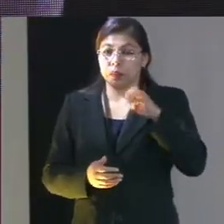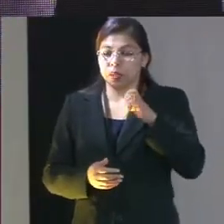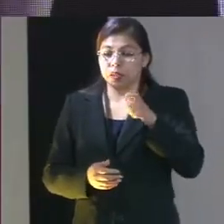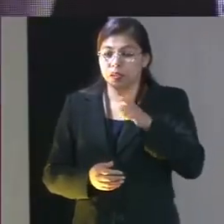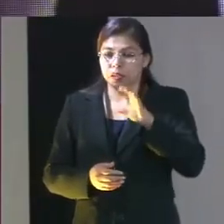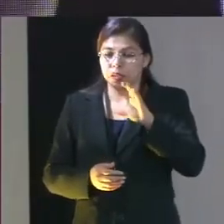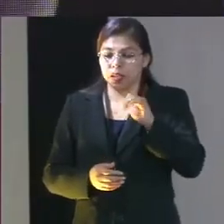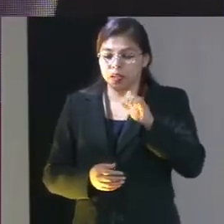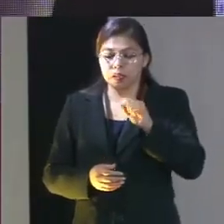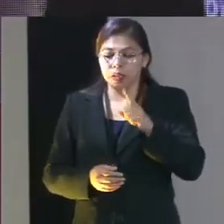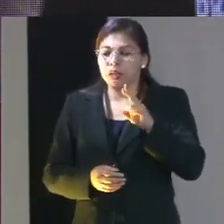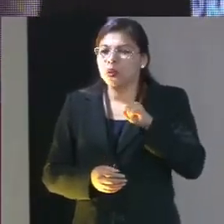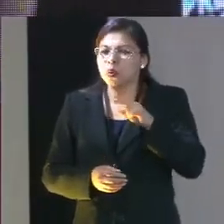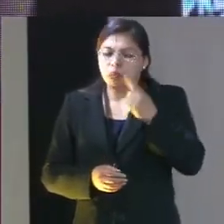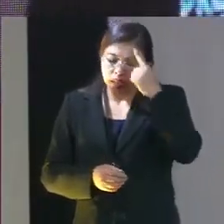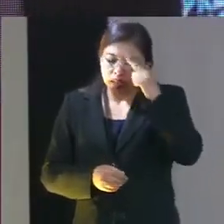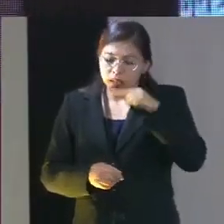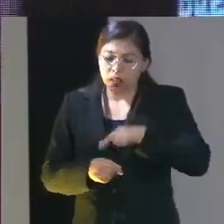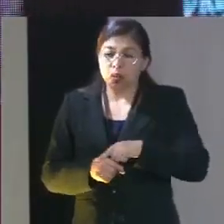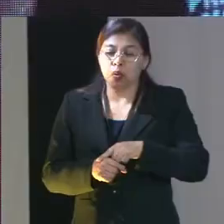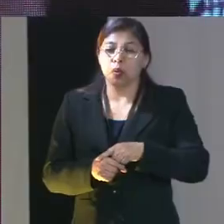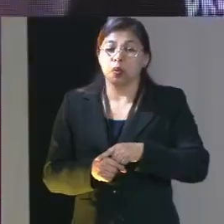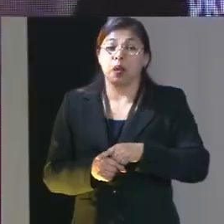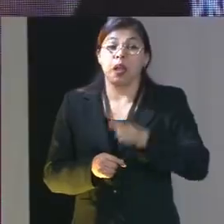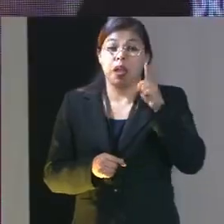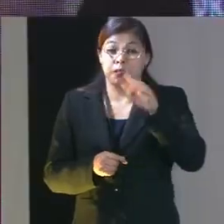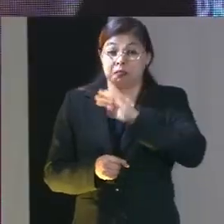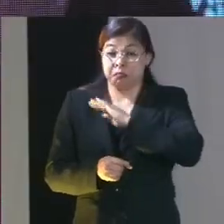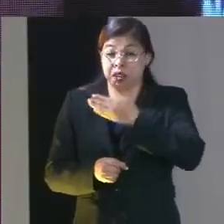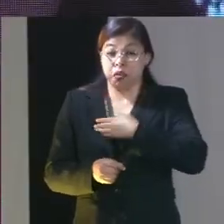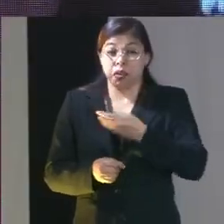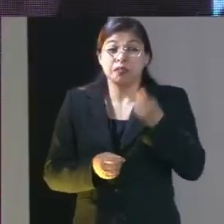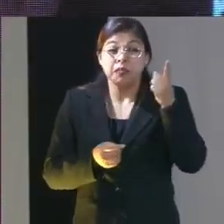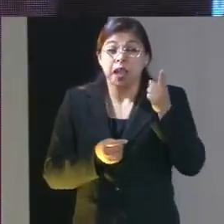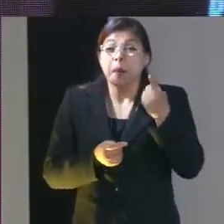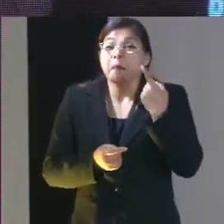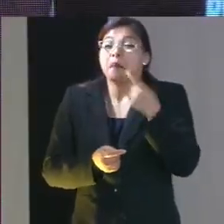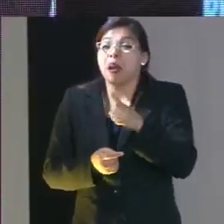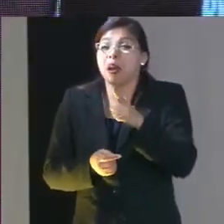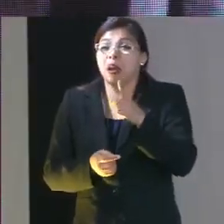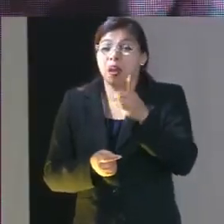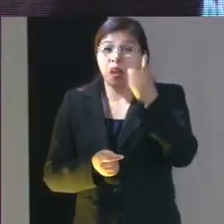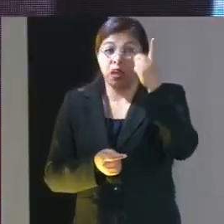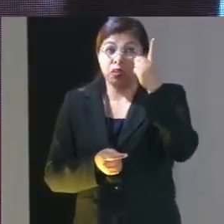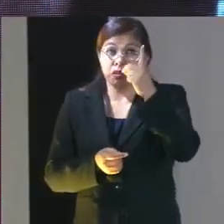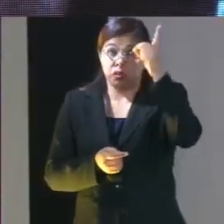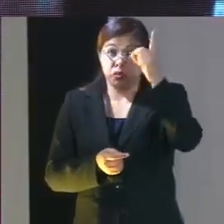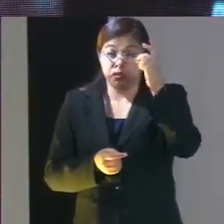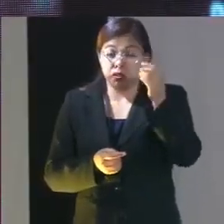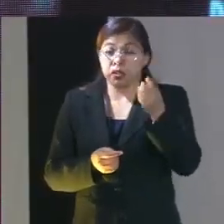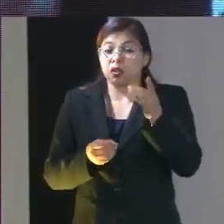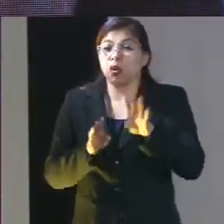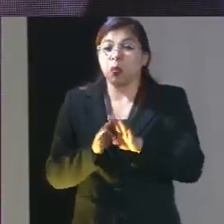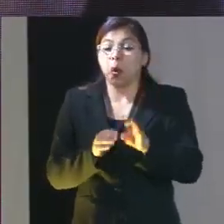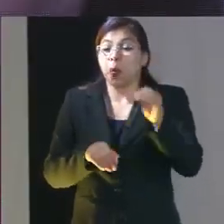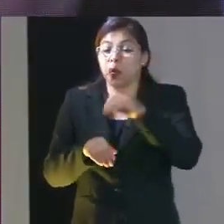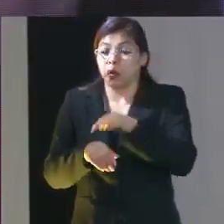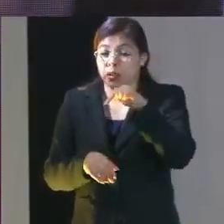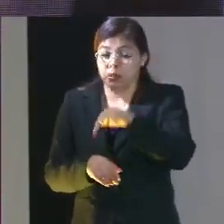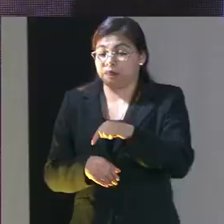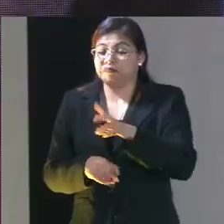los españoles fueran enviados de dioses o dioses. Nunca. Y lo muestro con las fuentes en el libro.